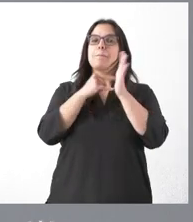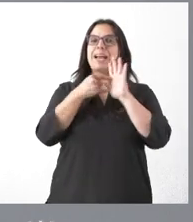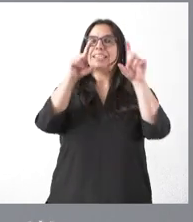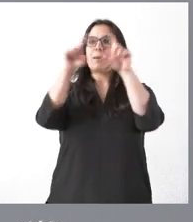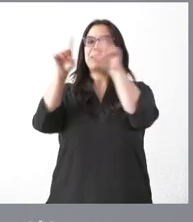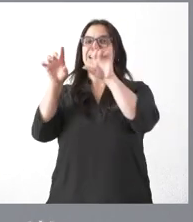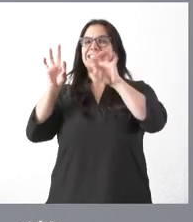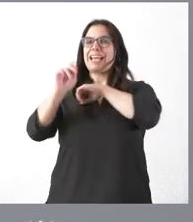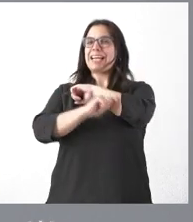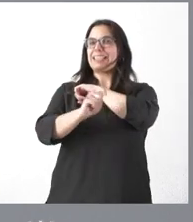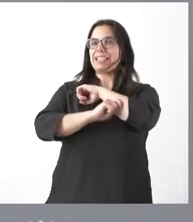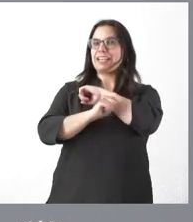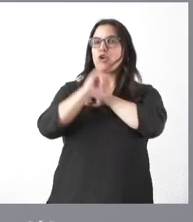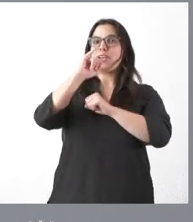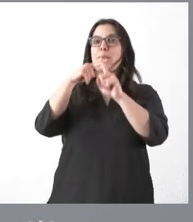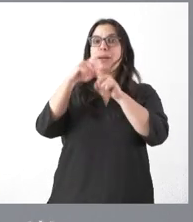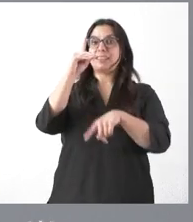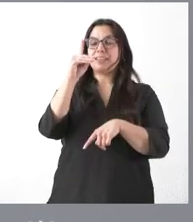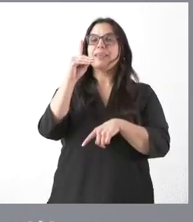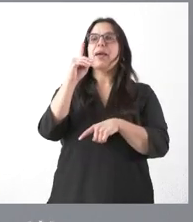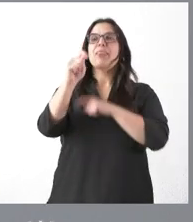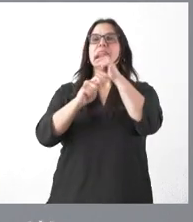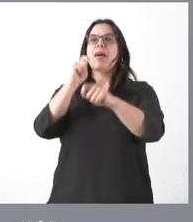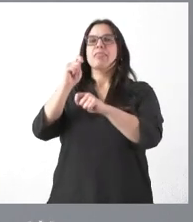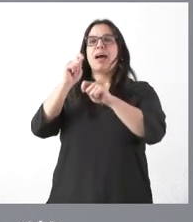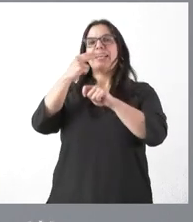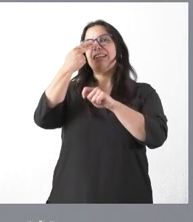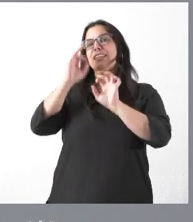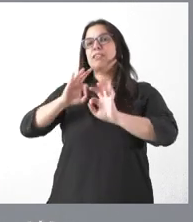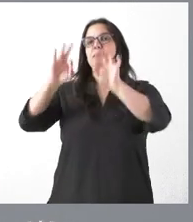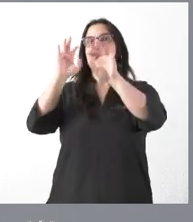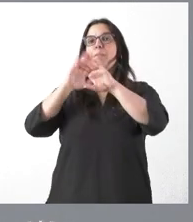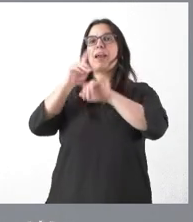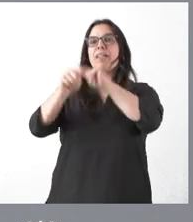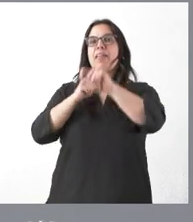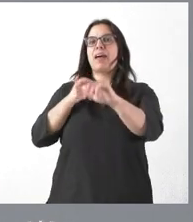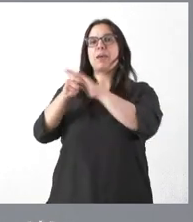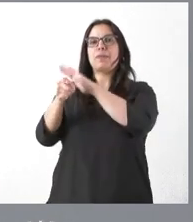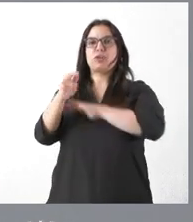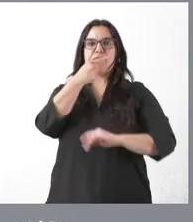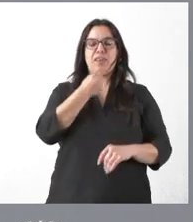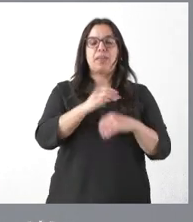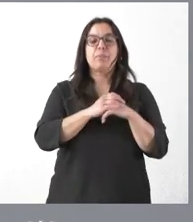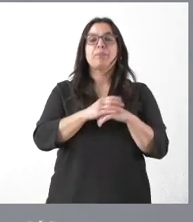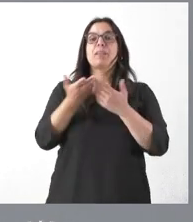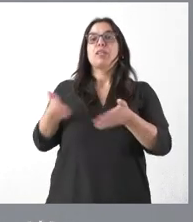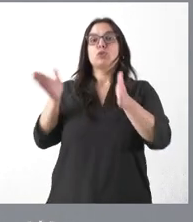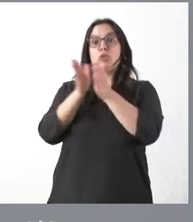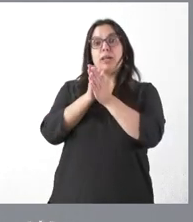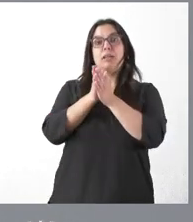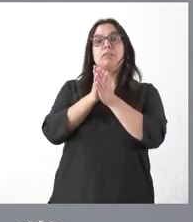estratégicos de i+d para facilitar un conjunto de inversiones las inversiones que se van a alcanzar con